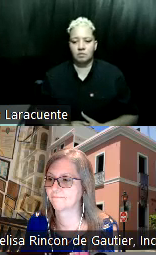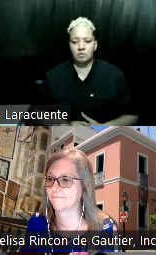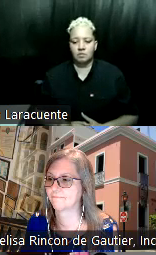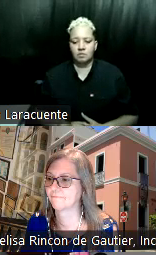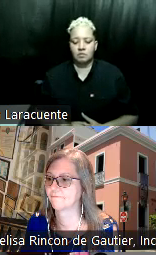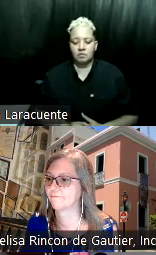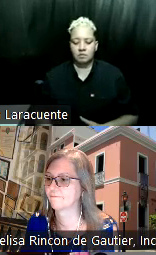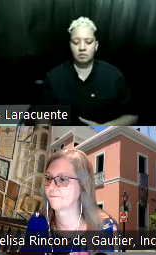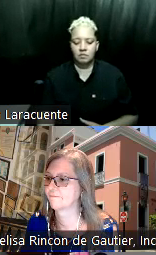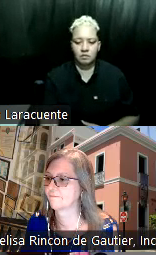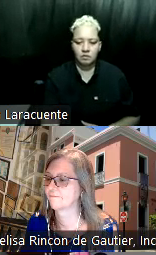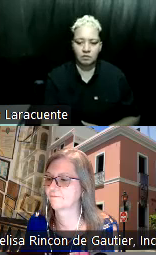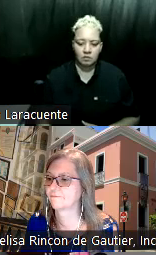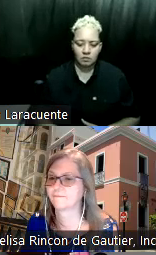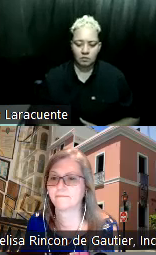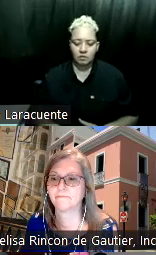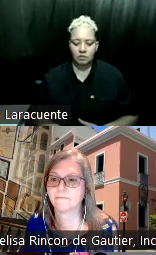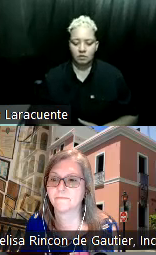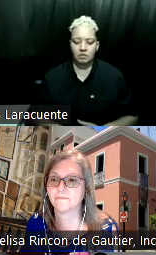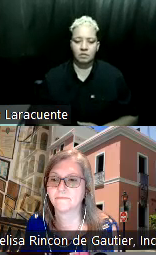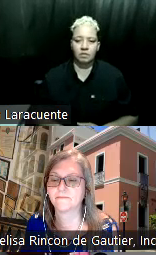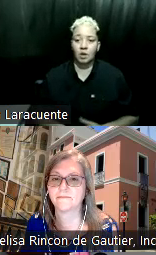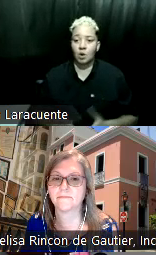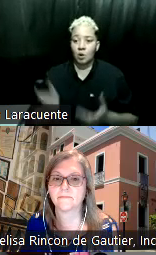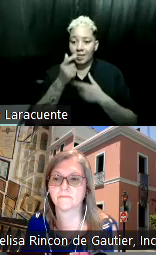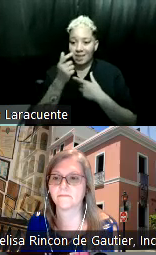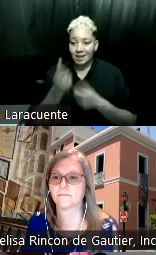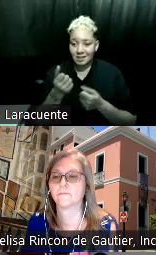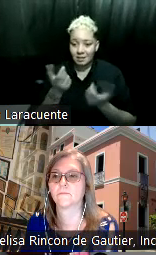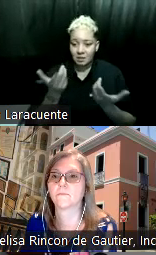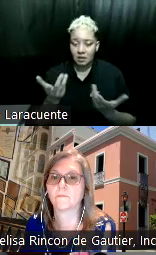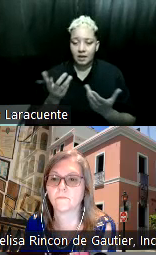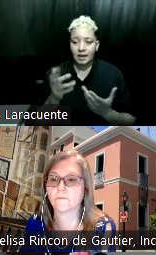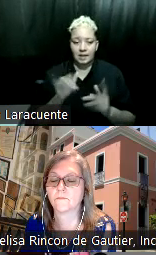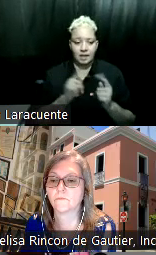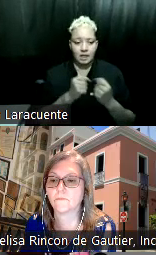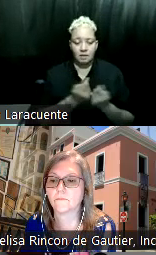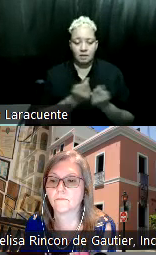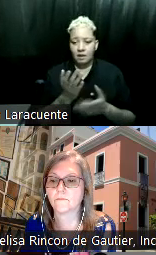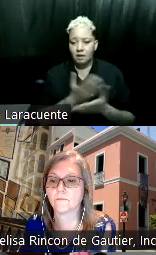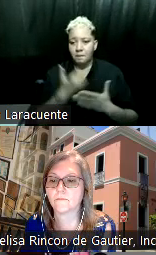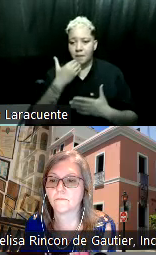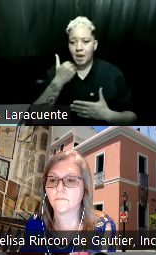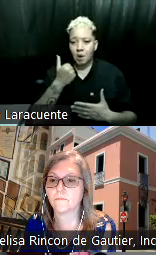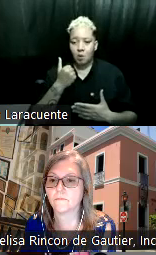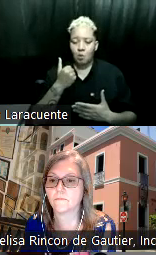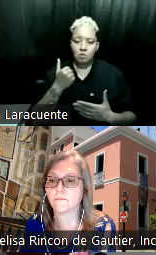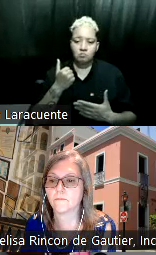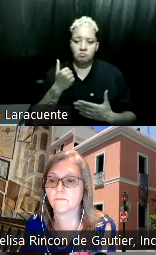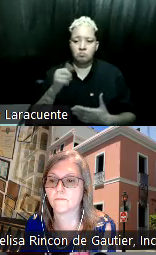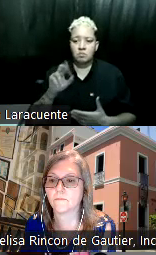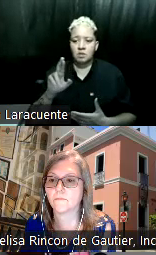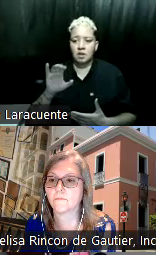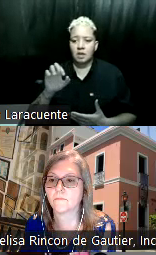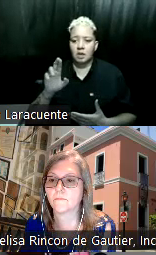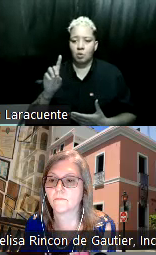y para terminar, lo que voy a decir es que lo interesante era que a veces equipos que tenían mejor récord pues quedaban